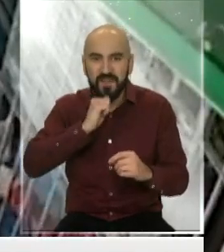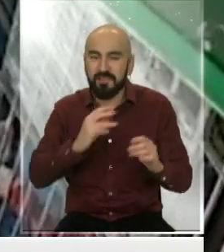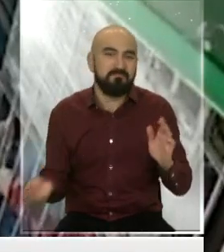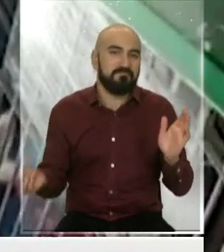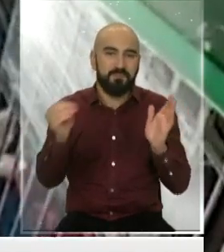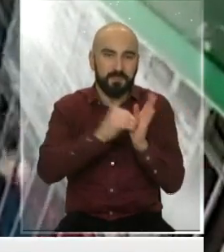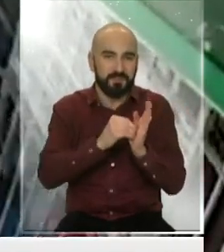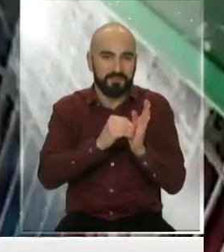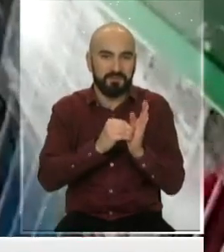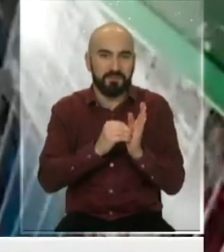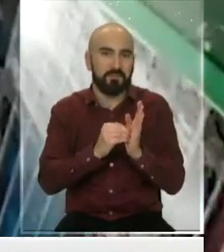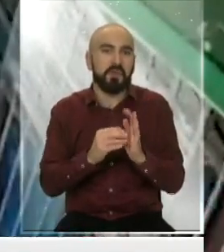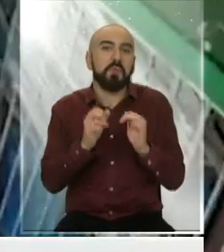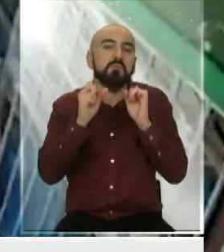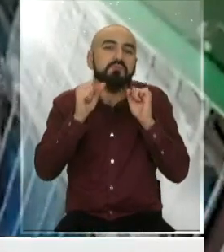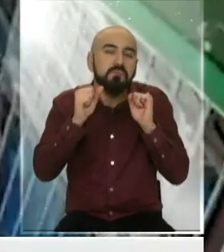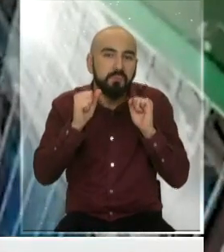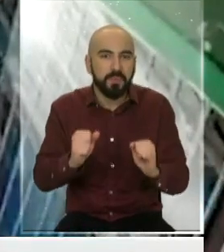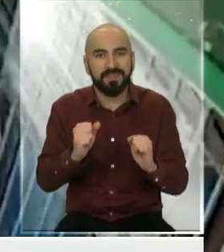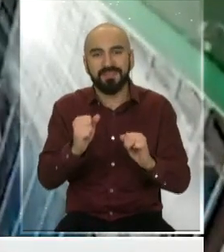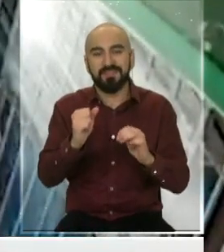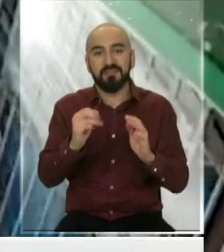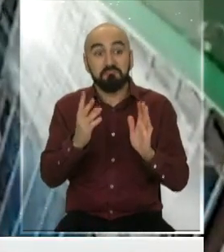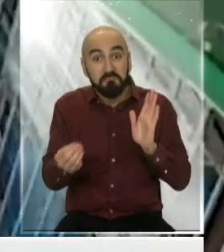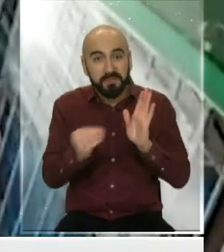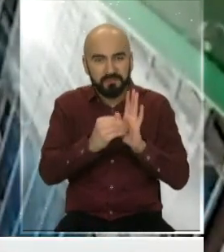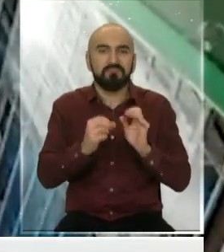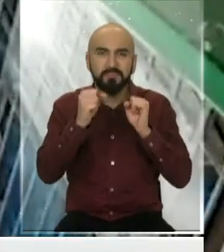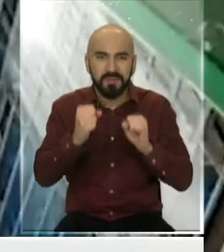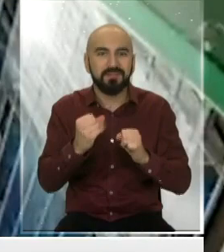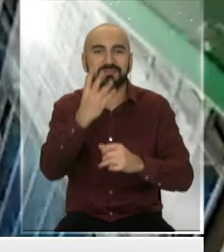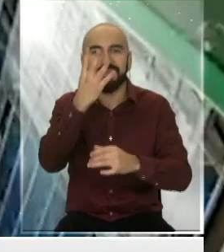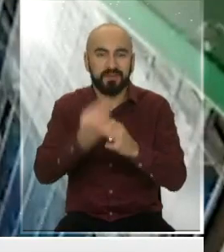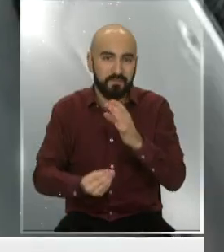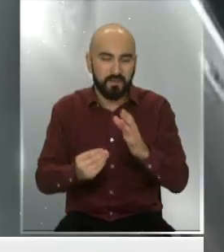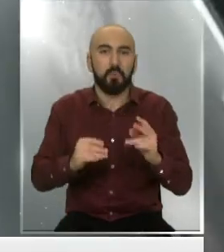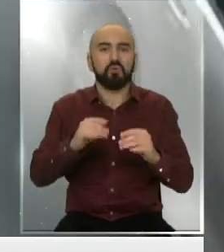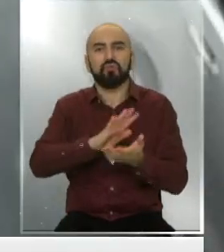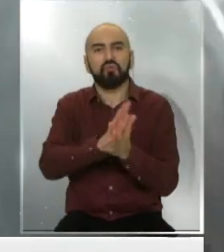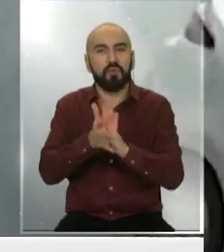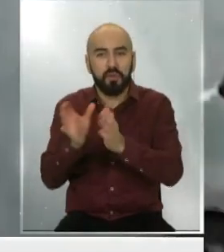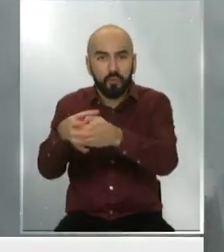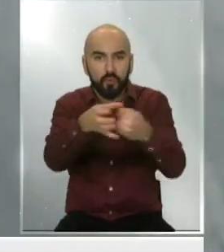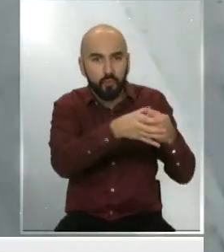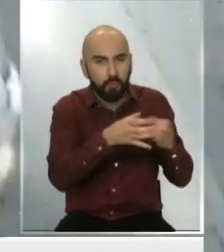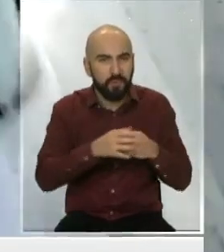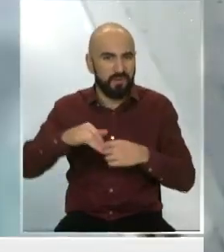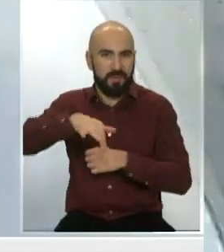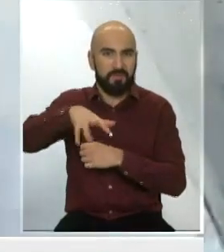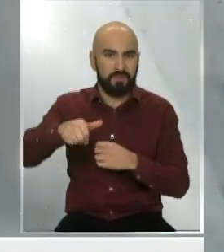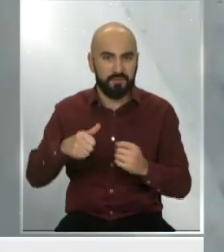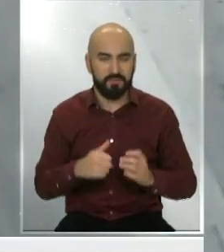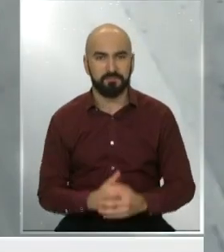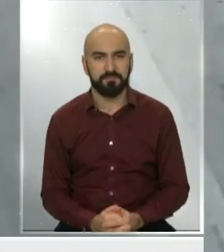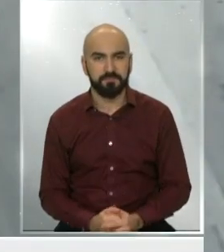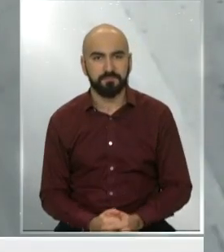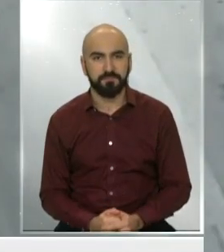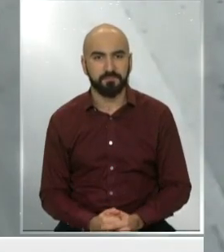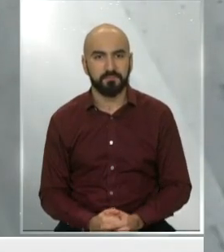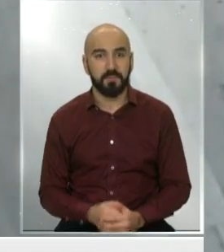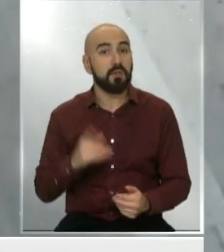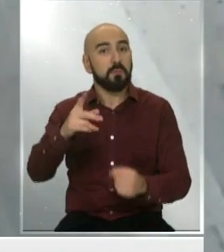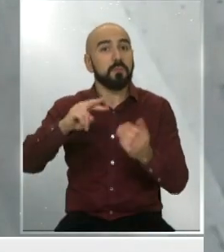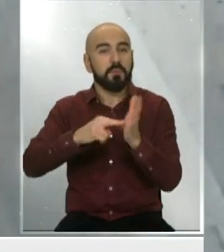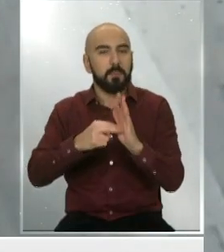alguna manera podamos dar término y tratar de capturar a todas estas bandas que están azotando en nuestra comuna. Hay un delito, que es el robo